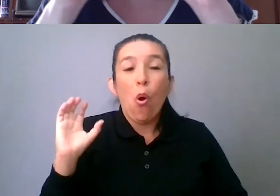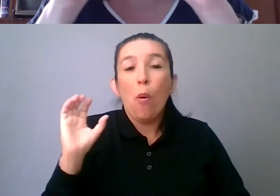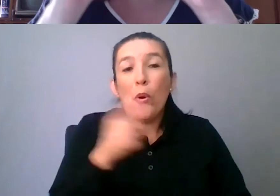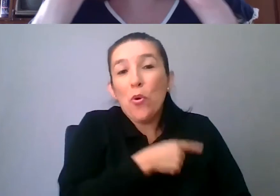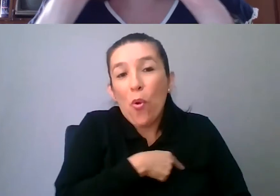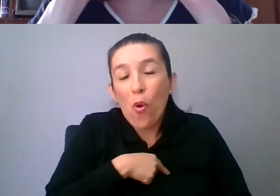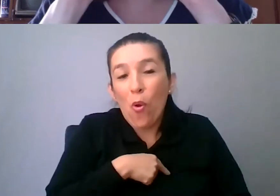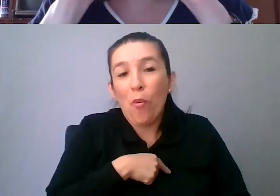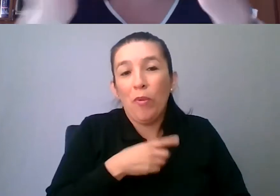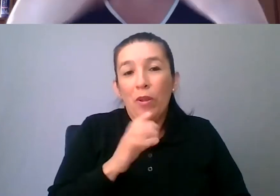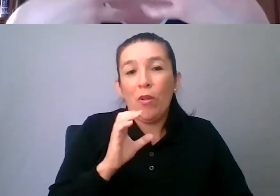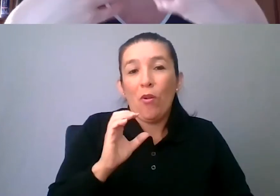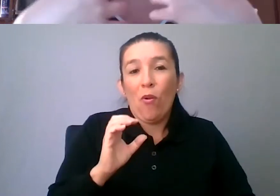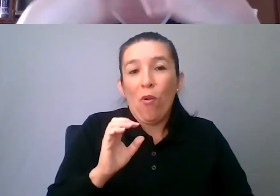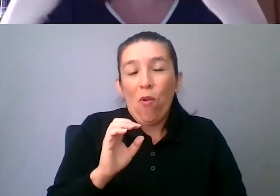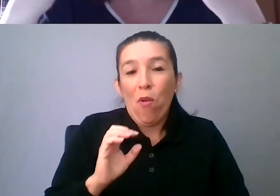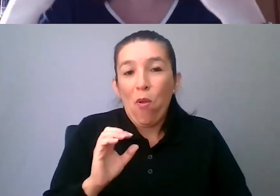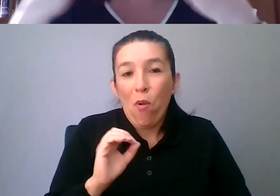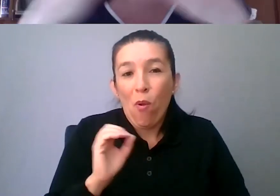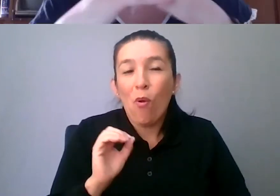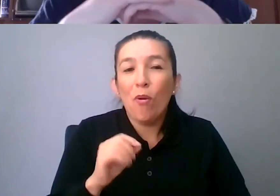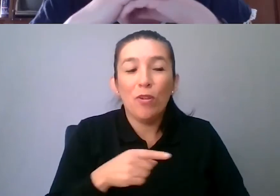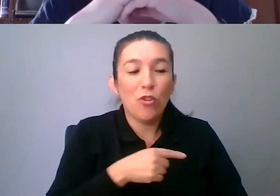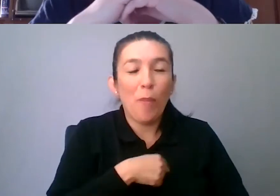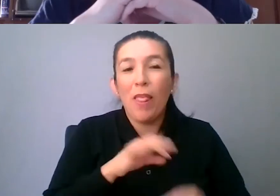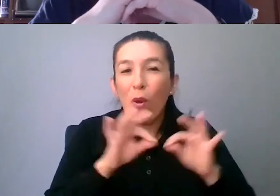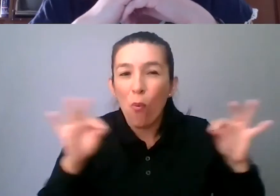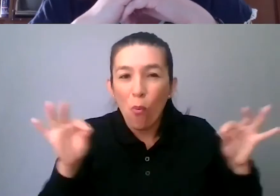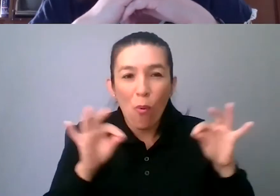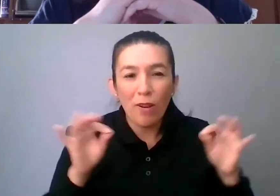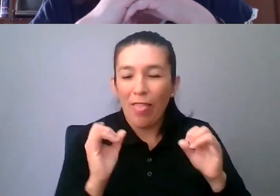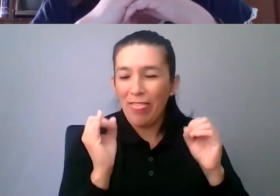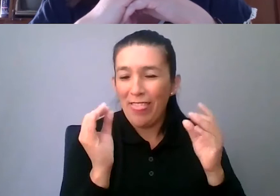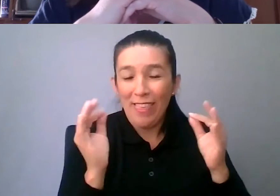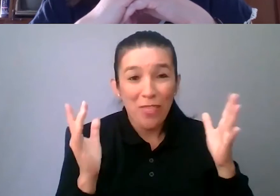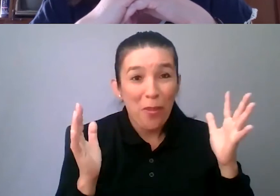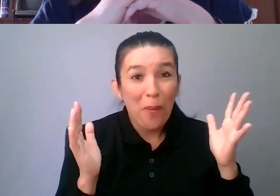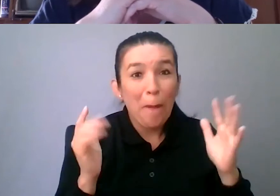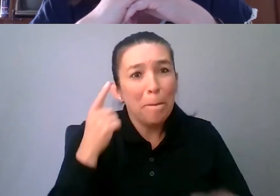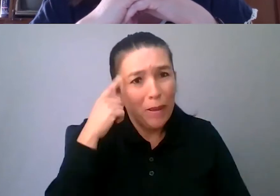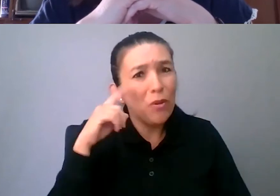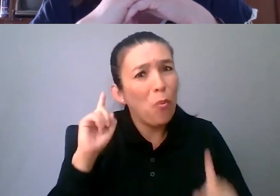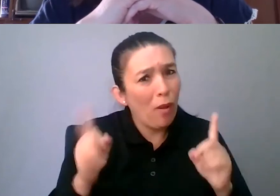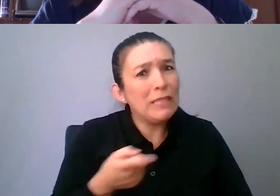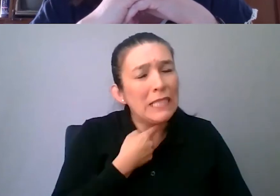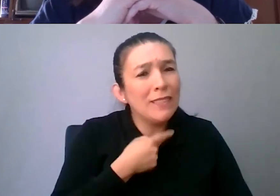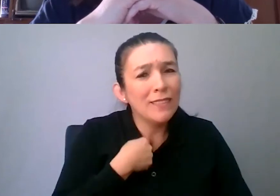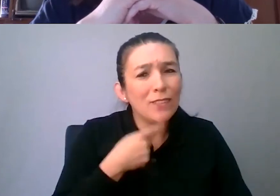por aquí que de cuerdas o de deditos y todo. Pero sí que es muy interesante